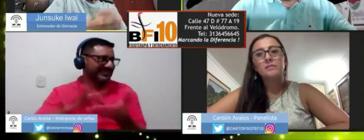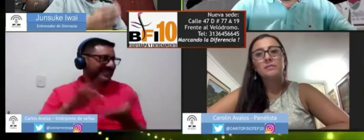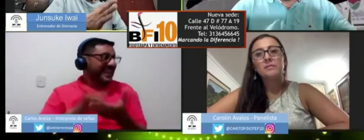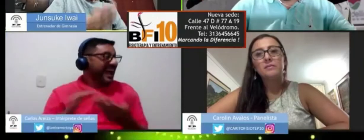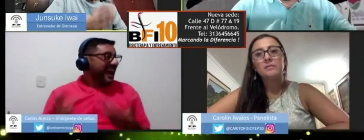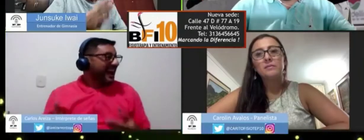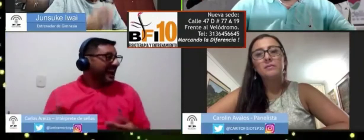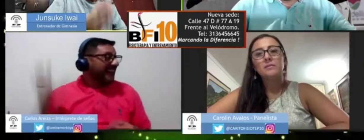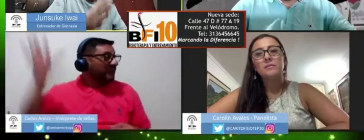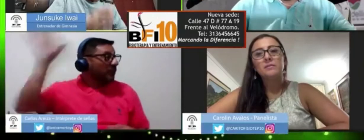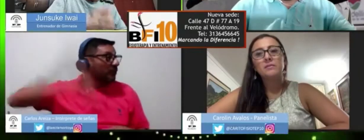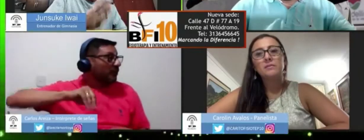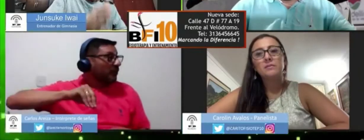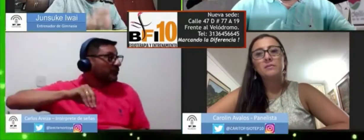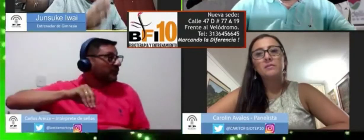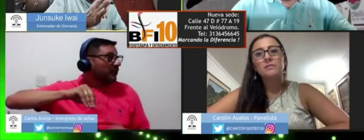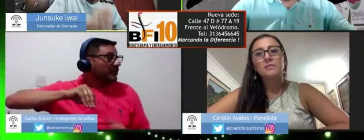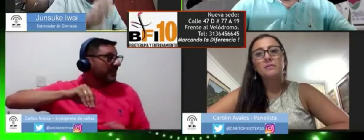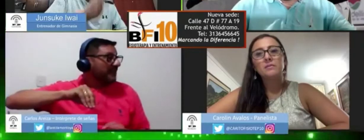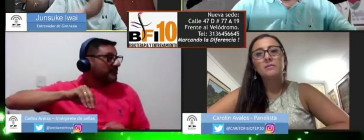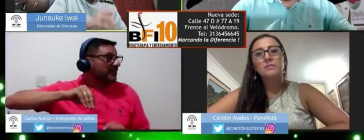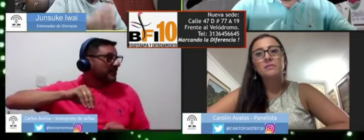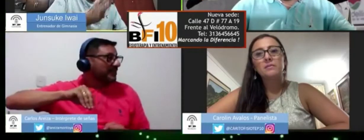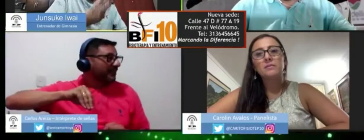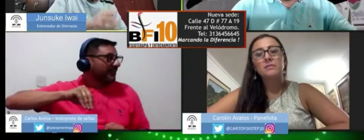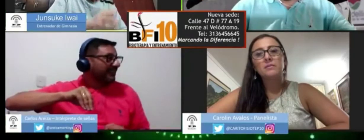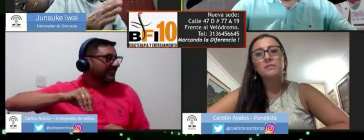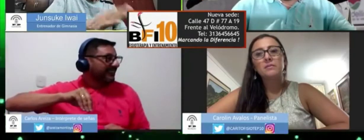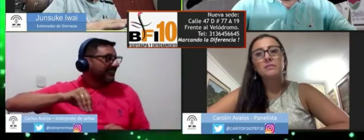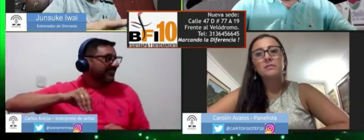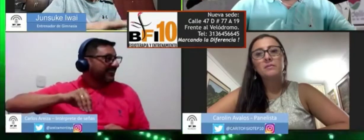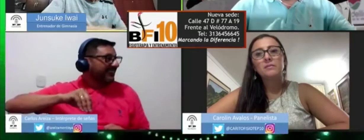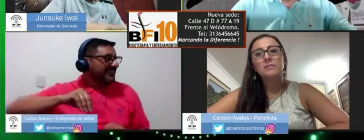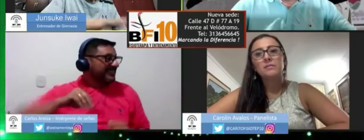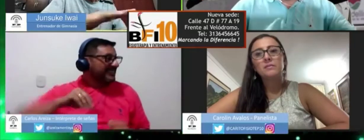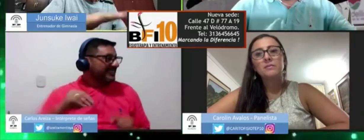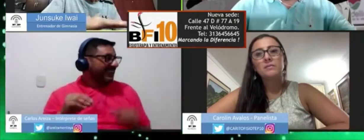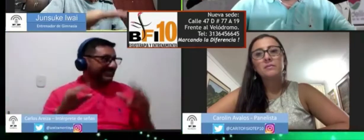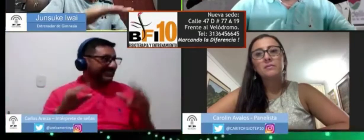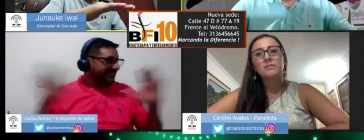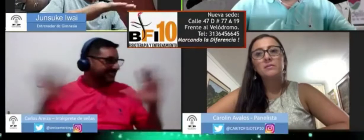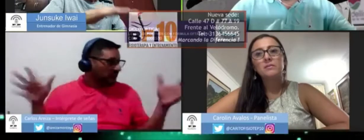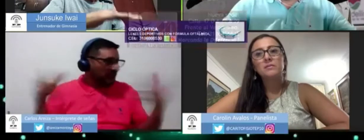ir con pauta y cada vez